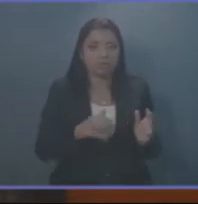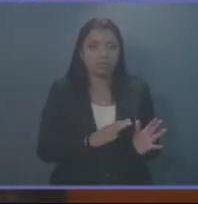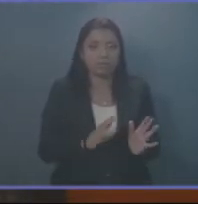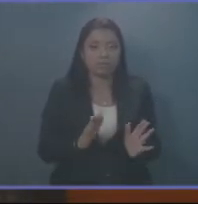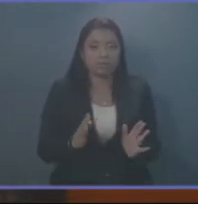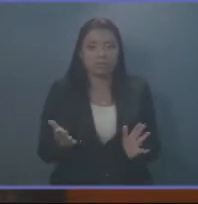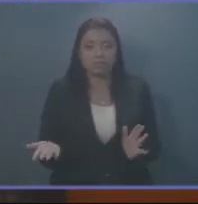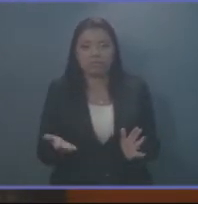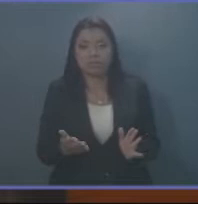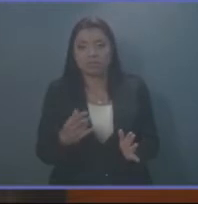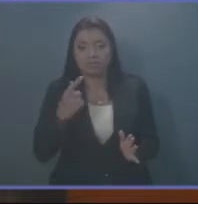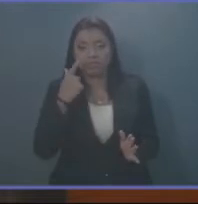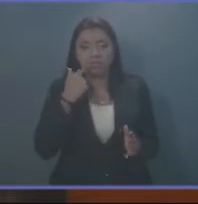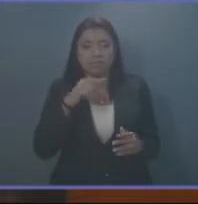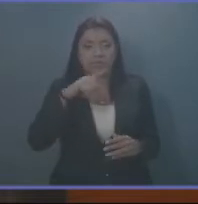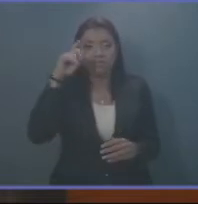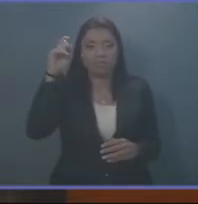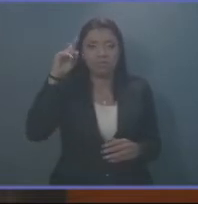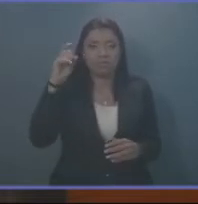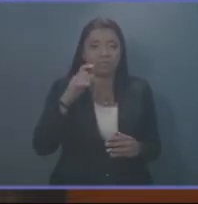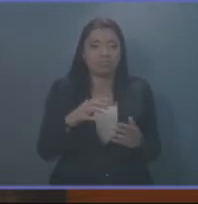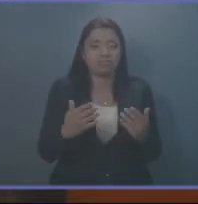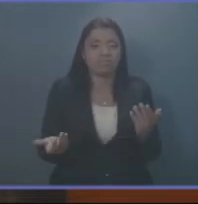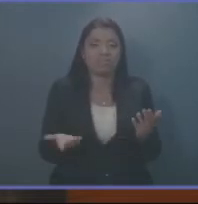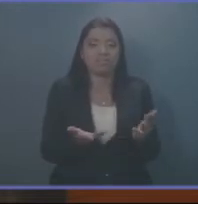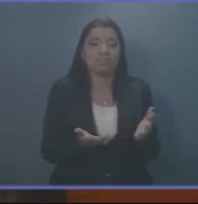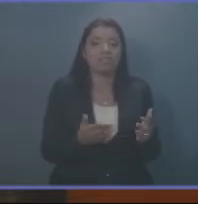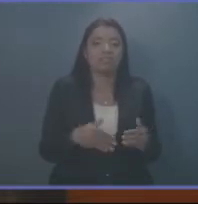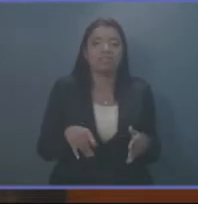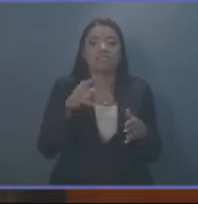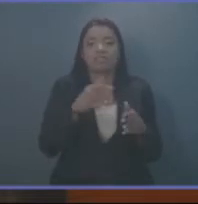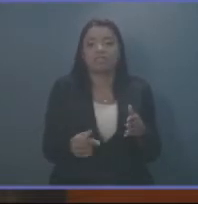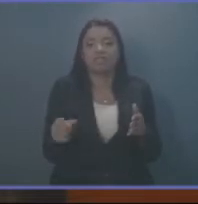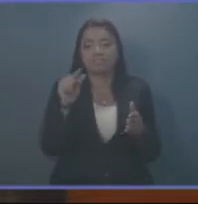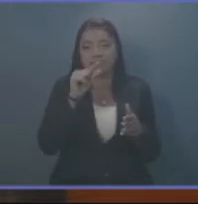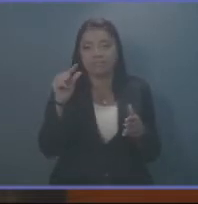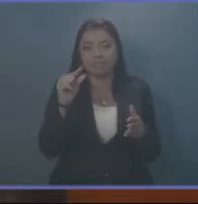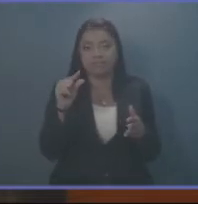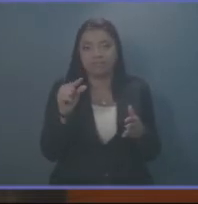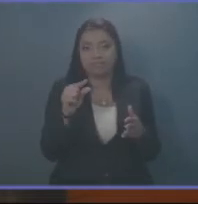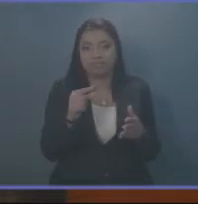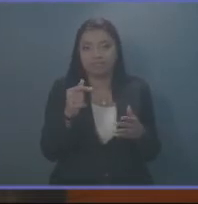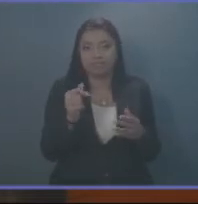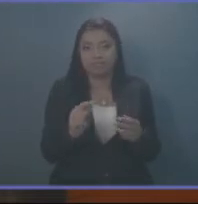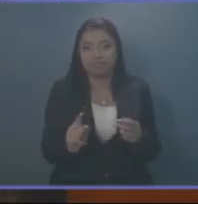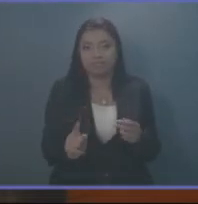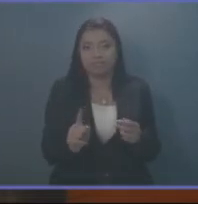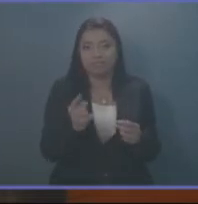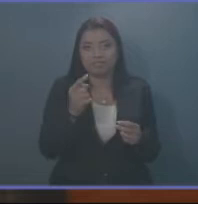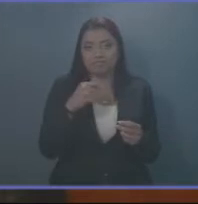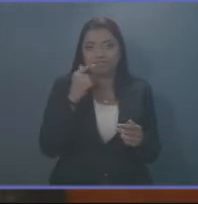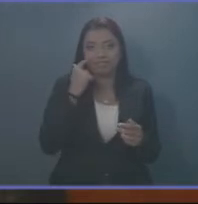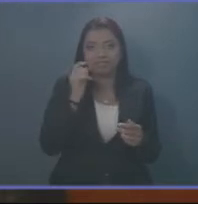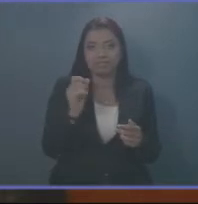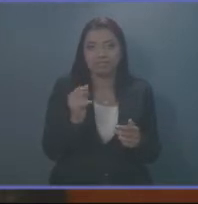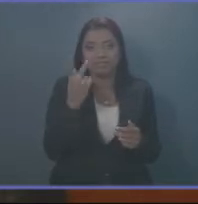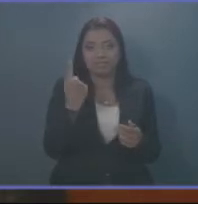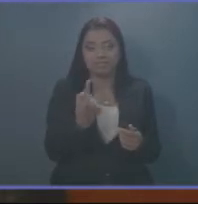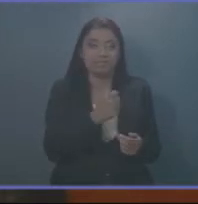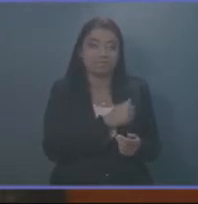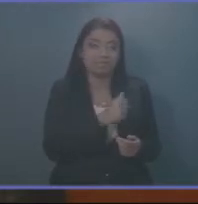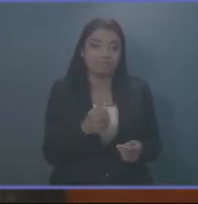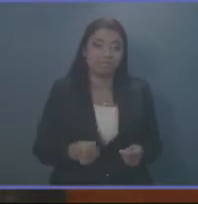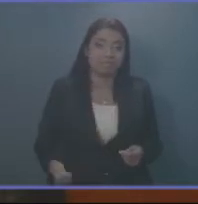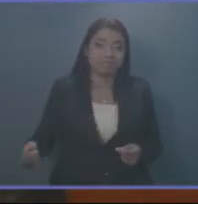hay funcionarios trabajando en estas instituciones y a partir del primero llegan nuevos funcionarios, los